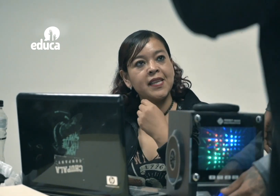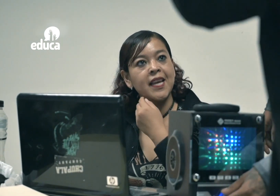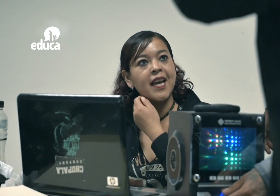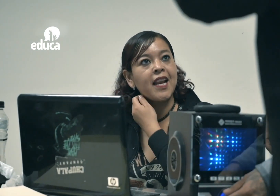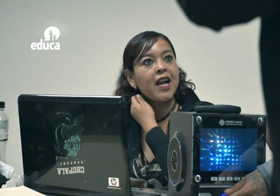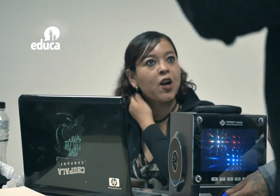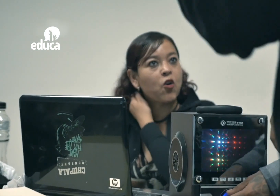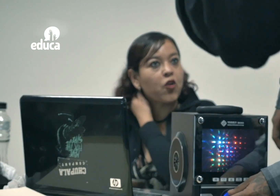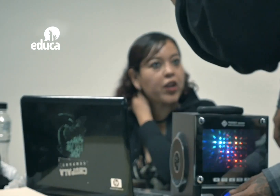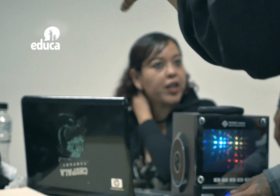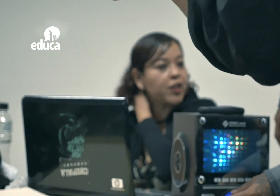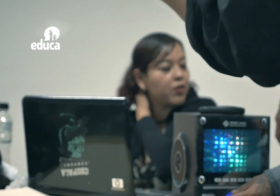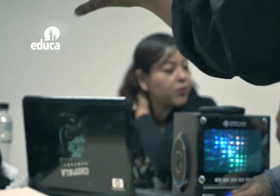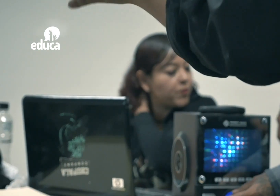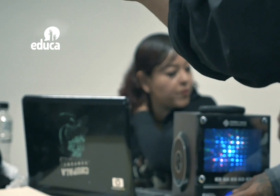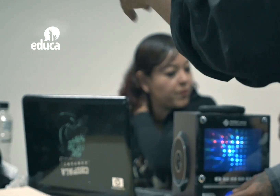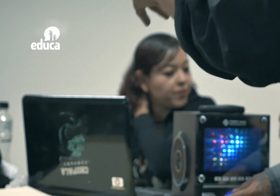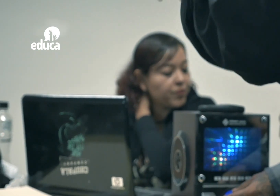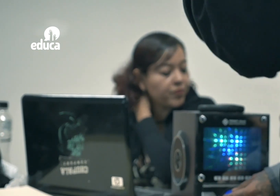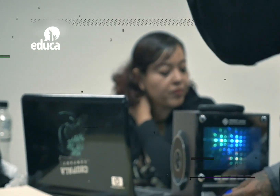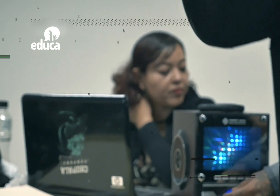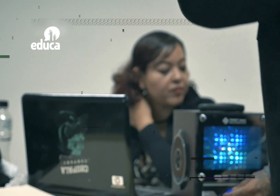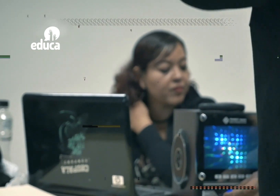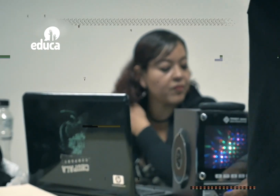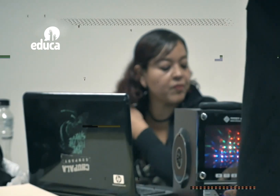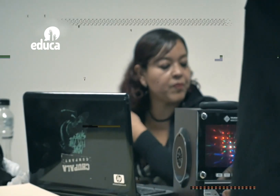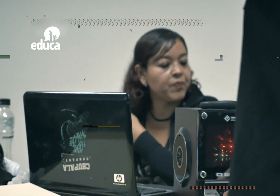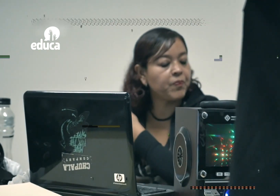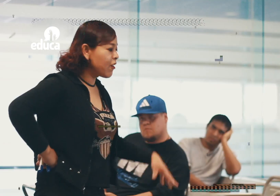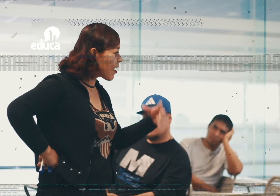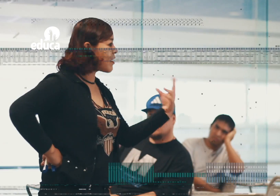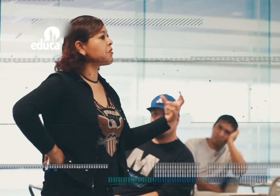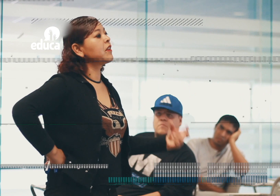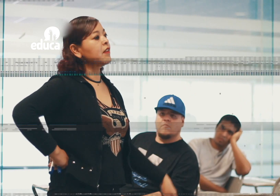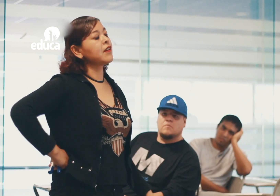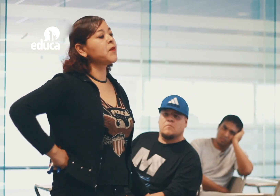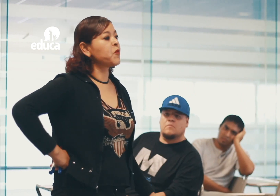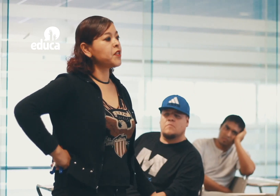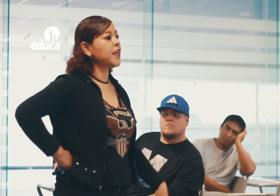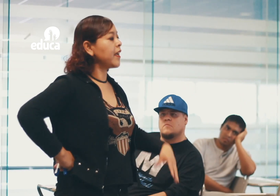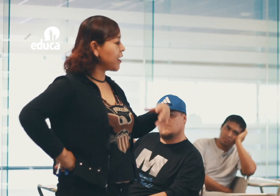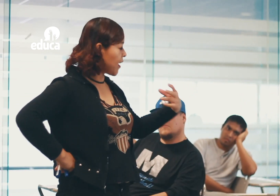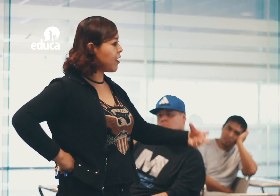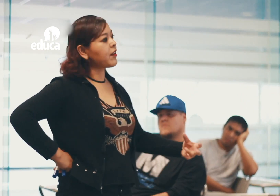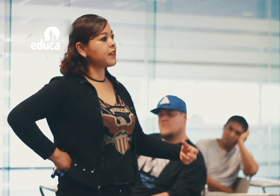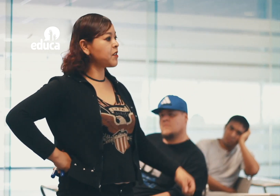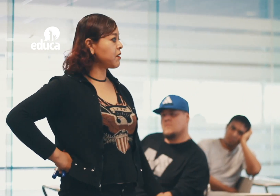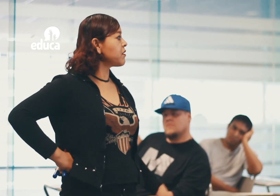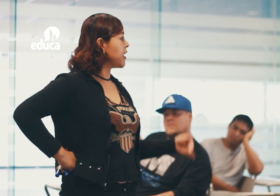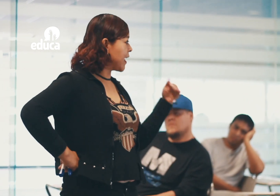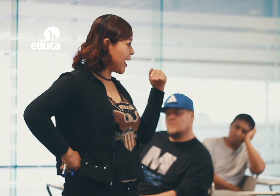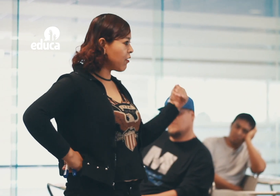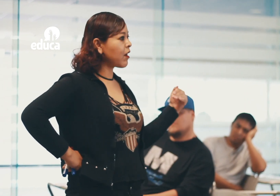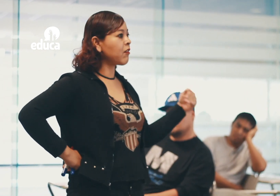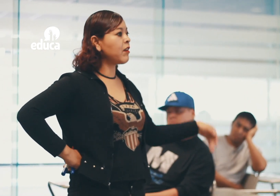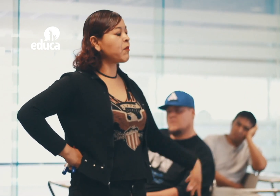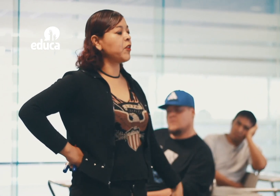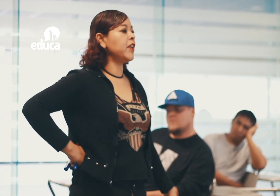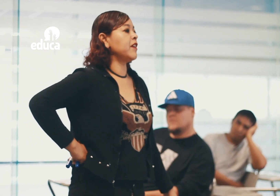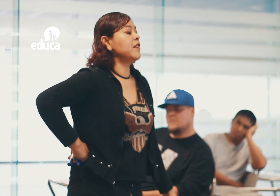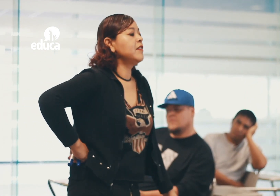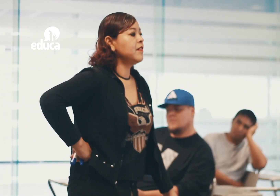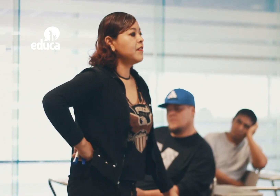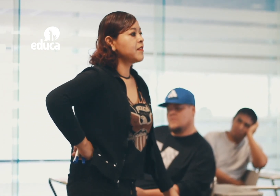una canción que componer poesía, y es lo que no entienden los talleristas, ¿no? Decía, pues sí es cierto, ¿no? Yo también soy músico, soy baterista, entonces